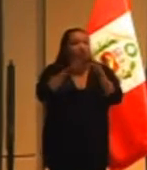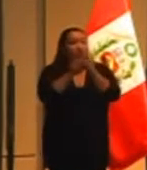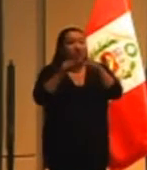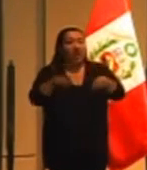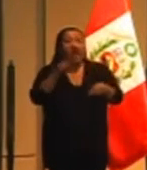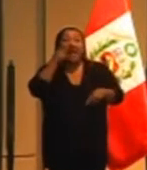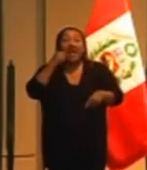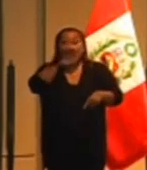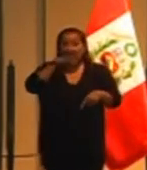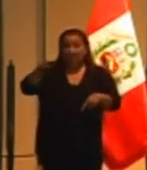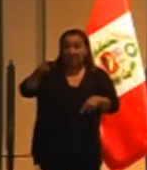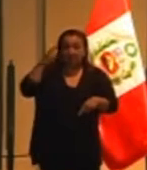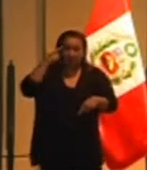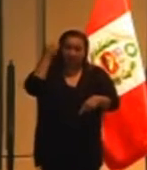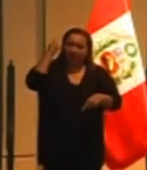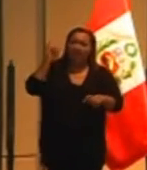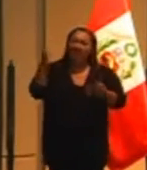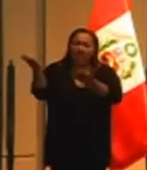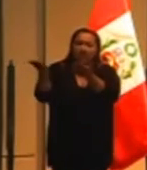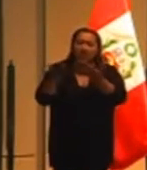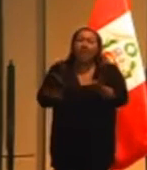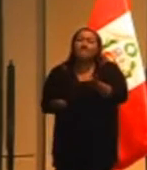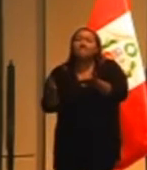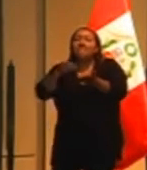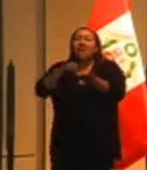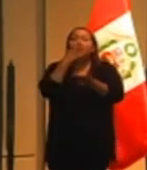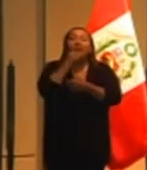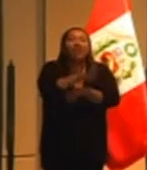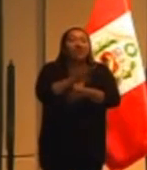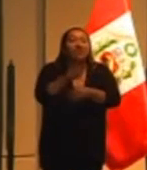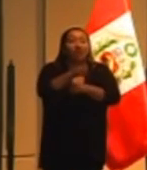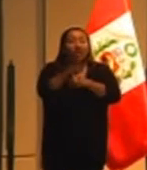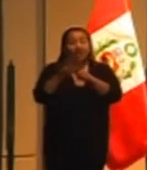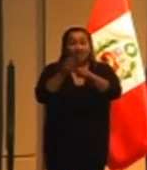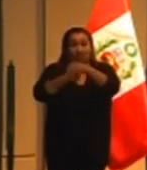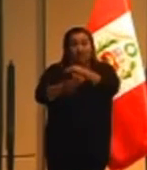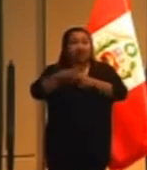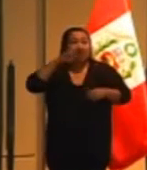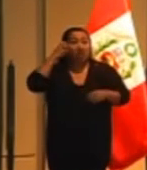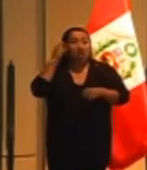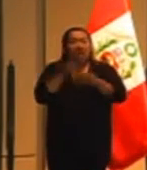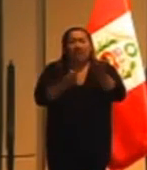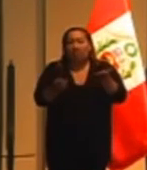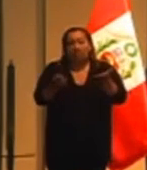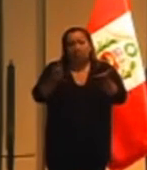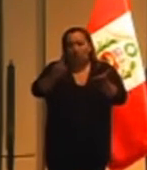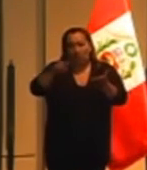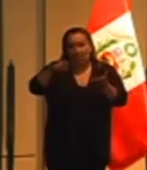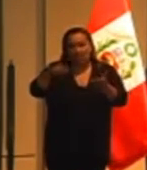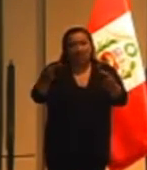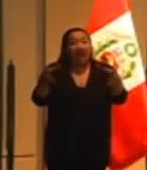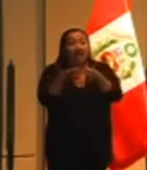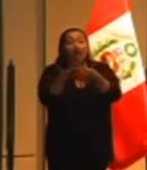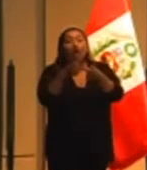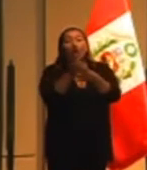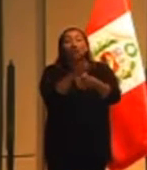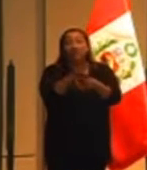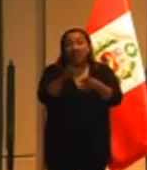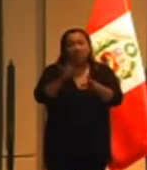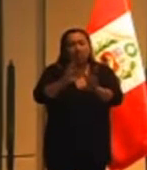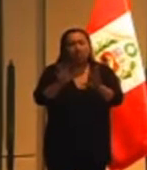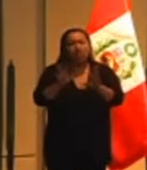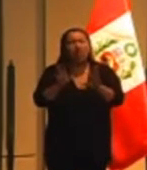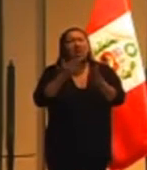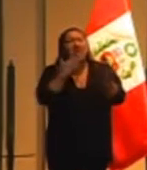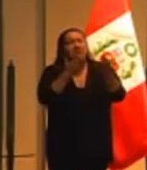les ocurrió invitar a más niños del distrito, que no necesariamente son los del consejo, e invitaron a